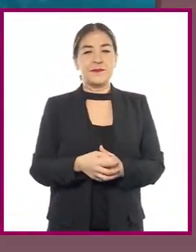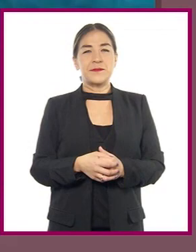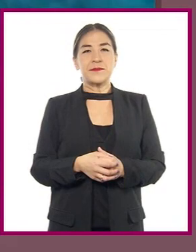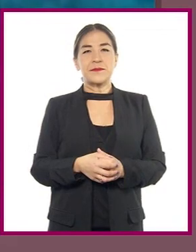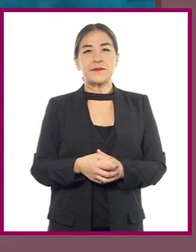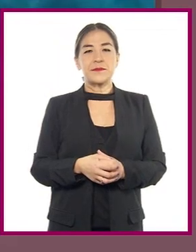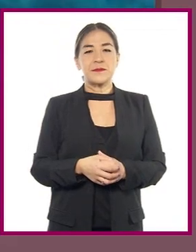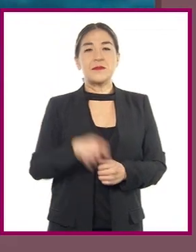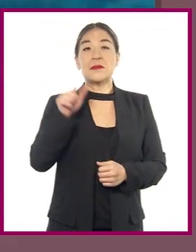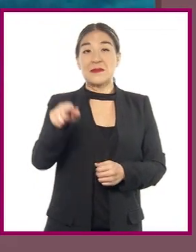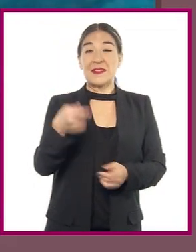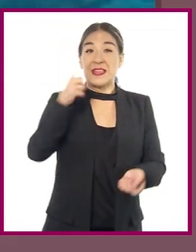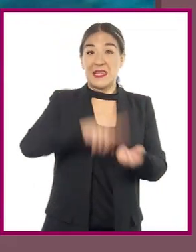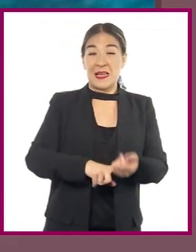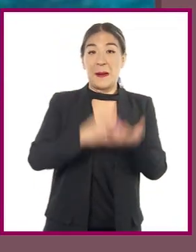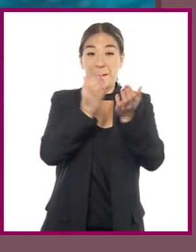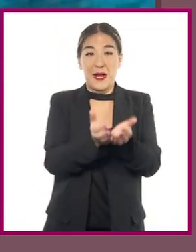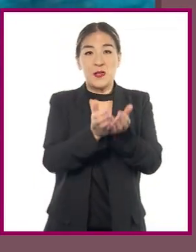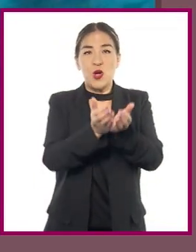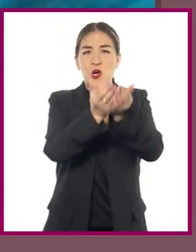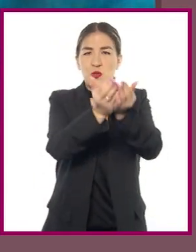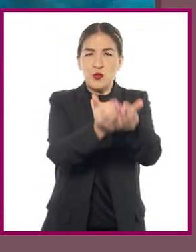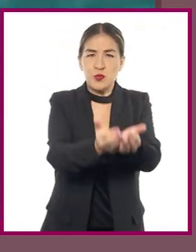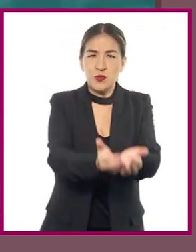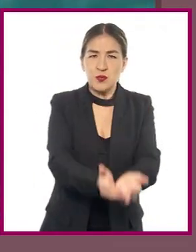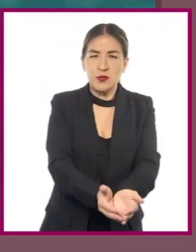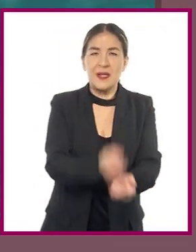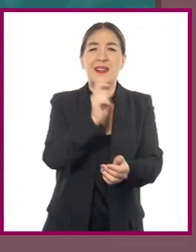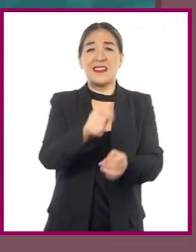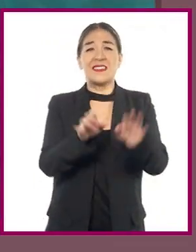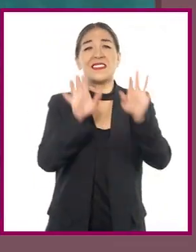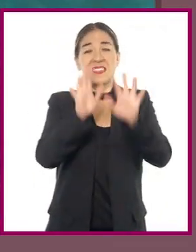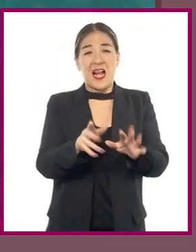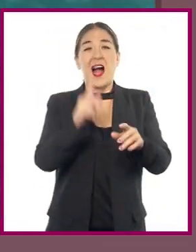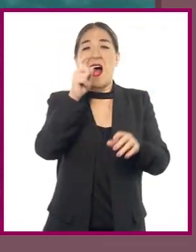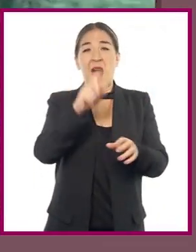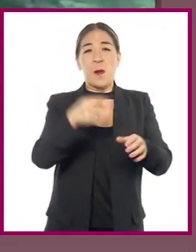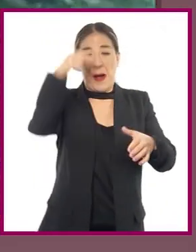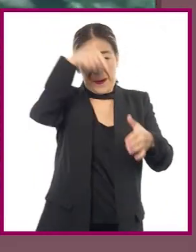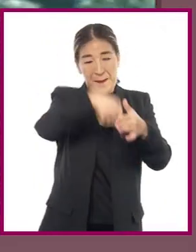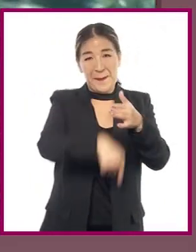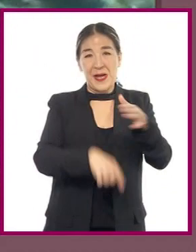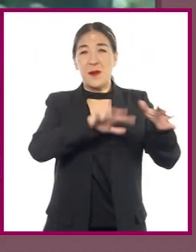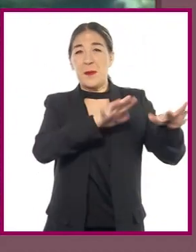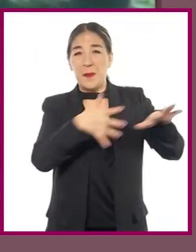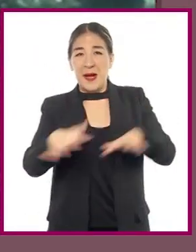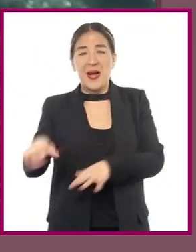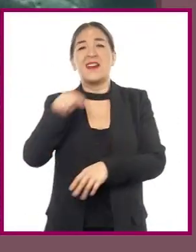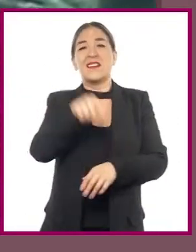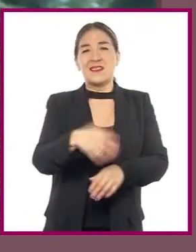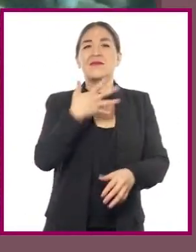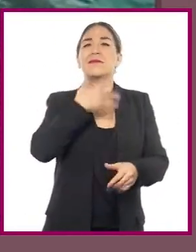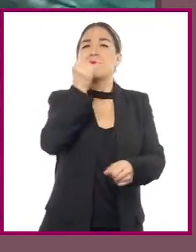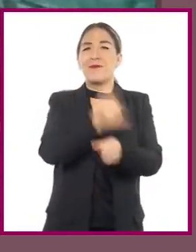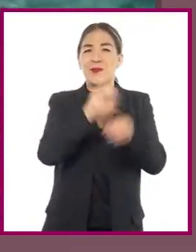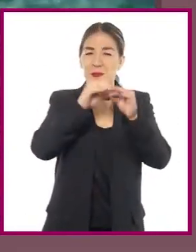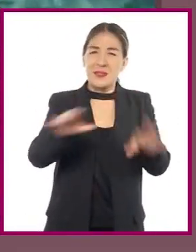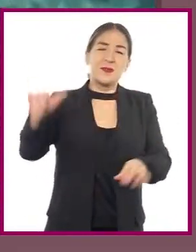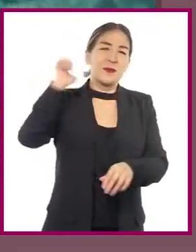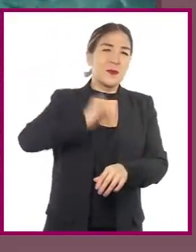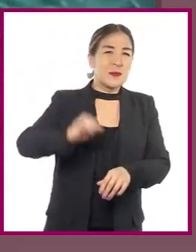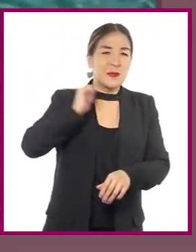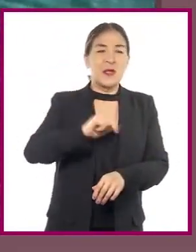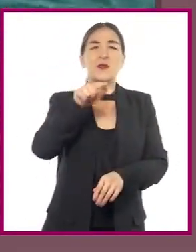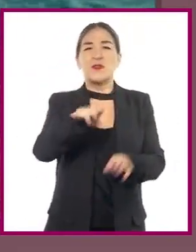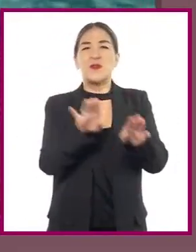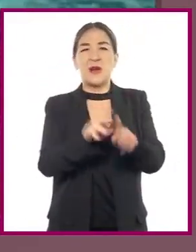Los restos de los barcos hundidos, que hoy los expertos han podido localizar, guardan información de naufragios causados por ataques de